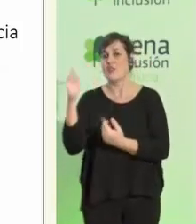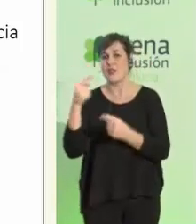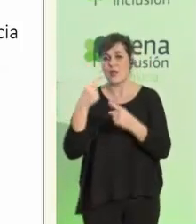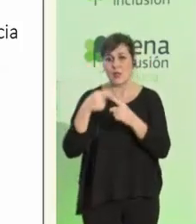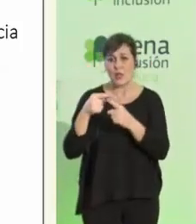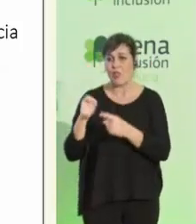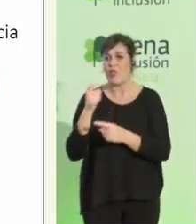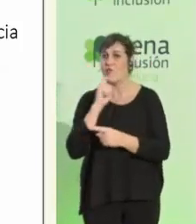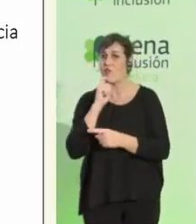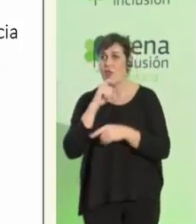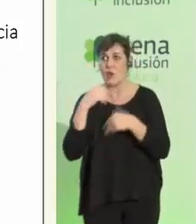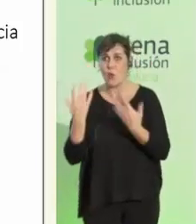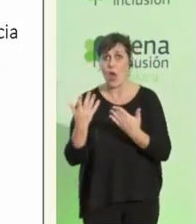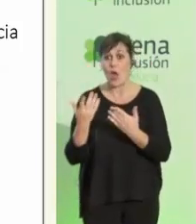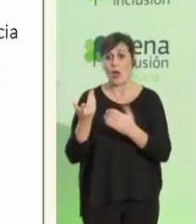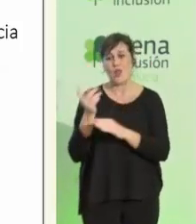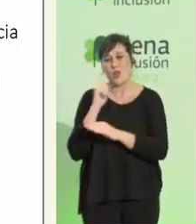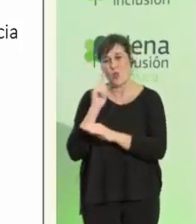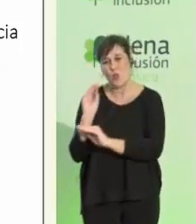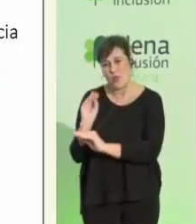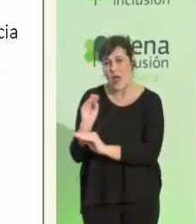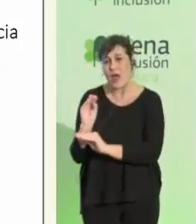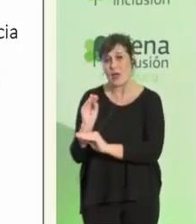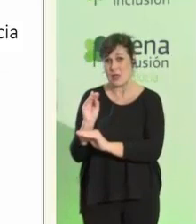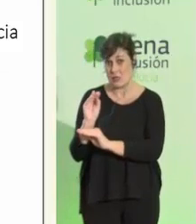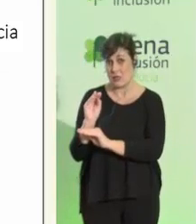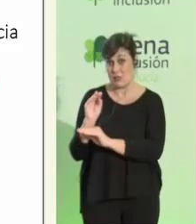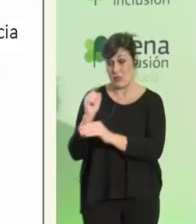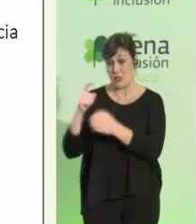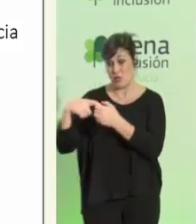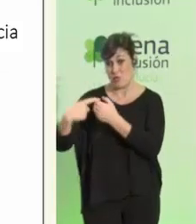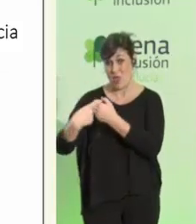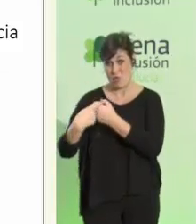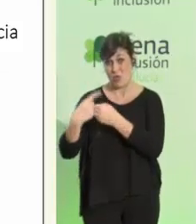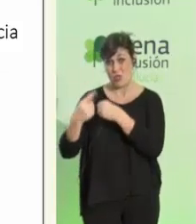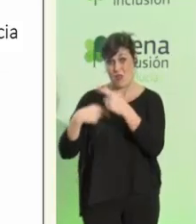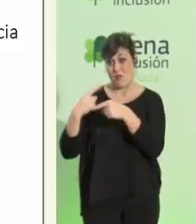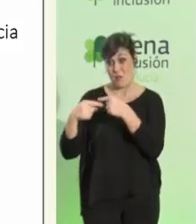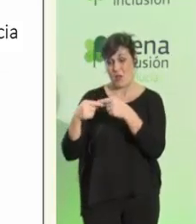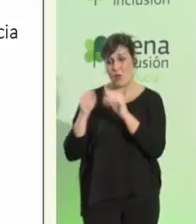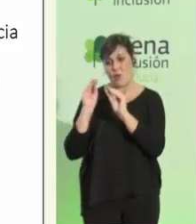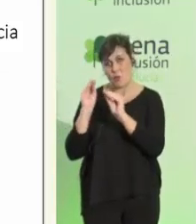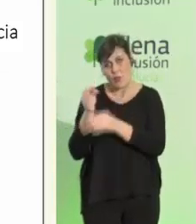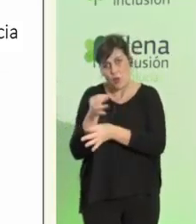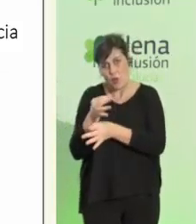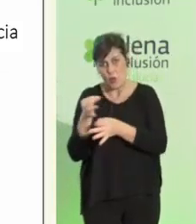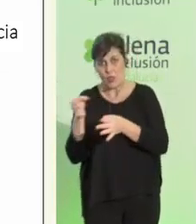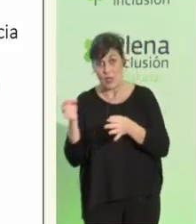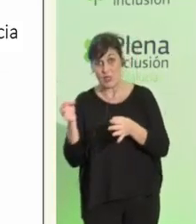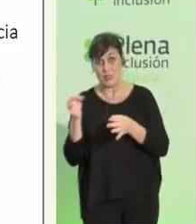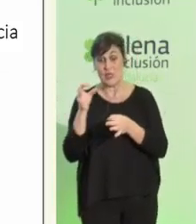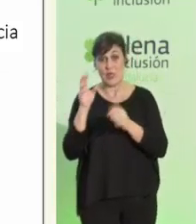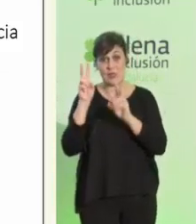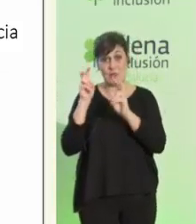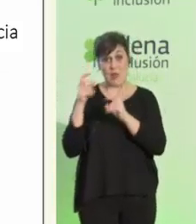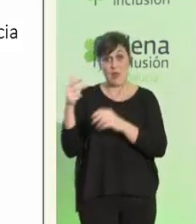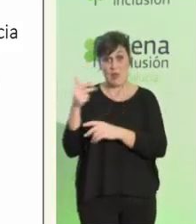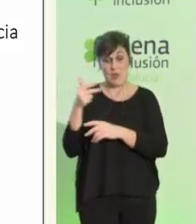tienen. Cuidar de esa familia, de sus miembros, darles esa formación correcta sobre